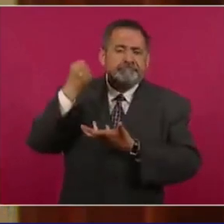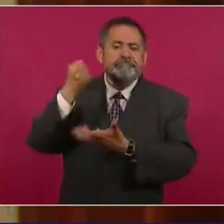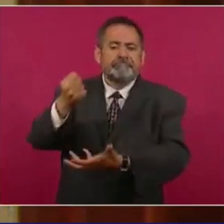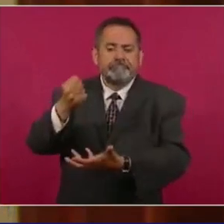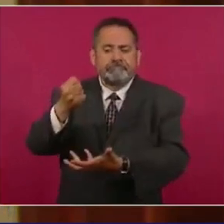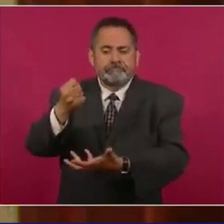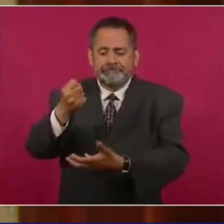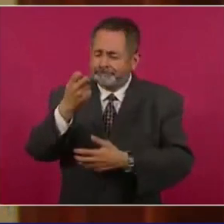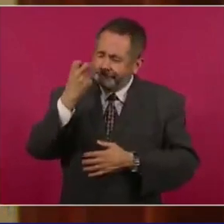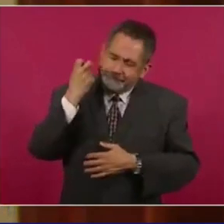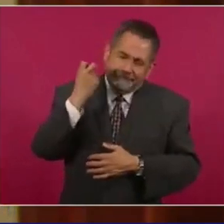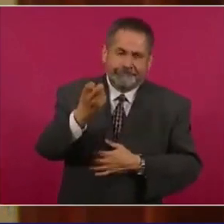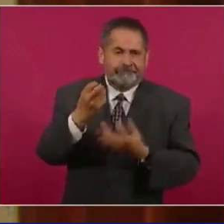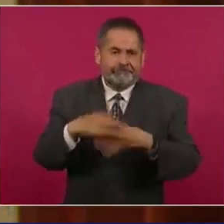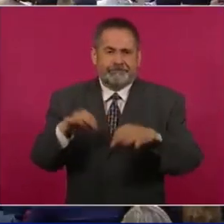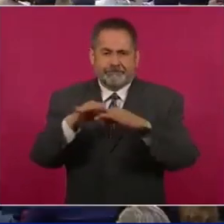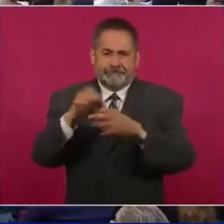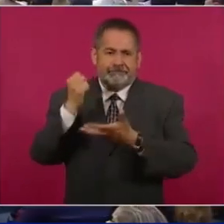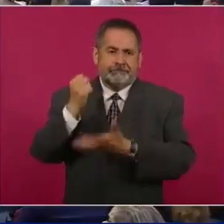presupuesto.